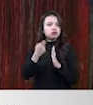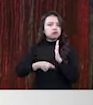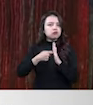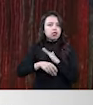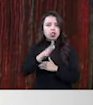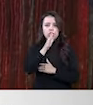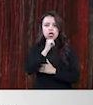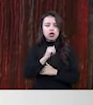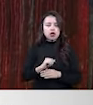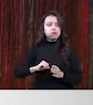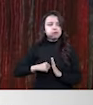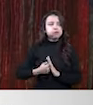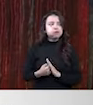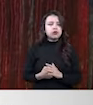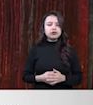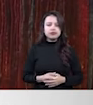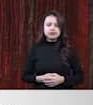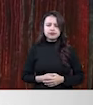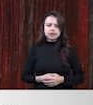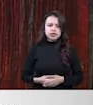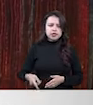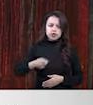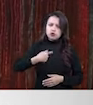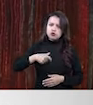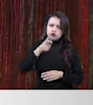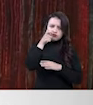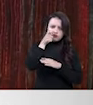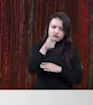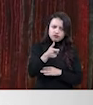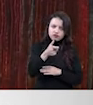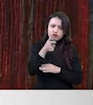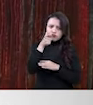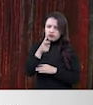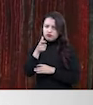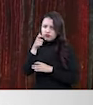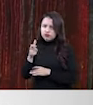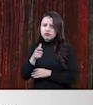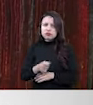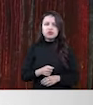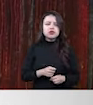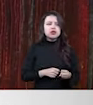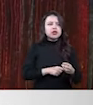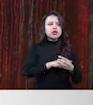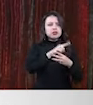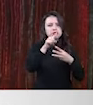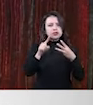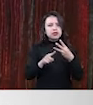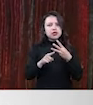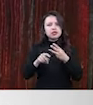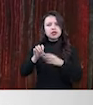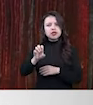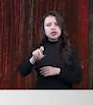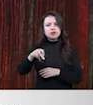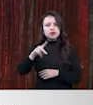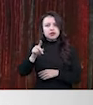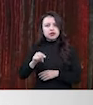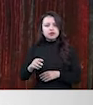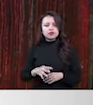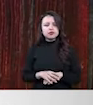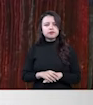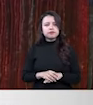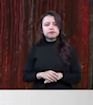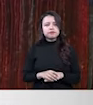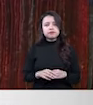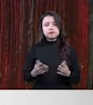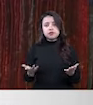nuestra actividad de intervención sobre esas mismas EPS para cuidarlas con estos hechos que